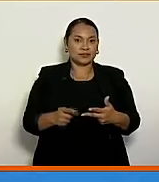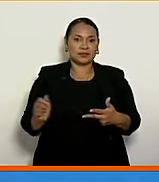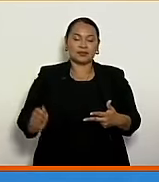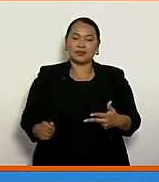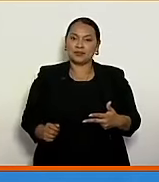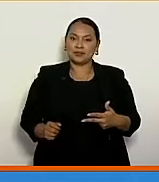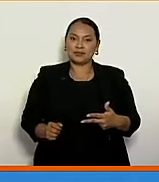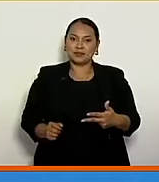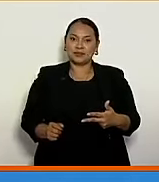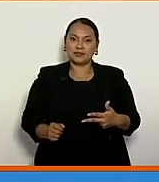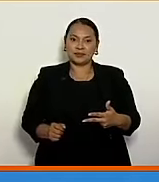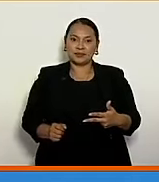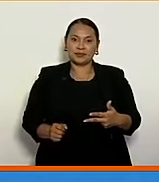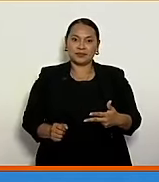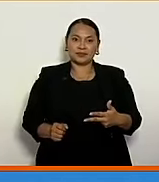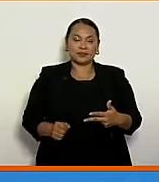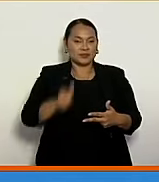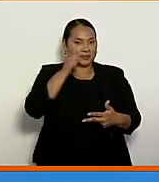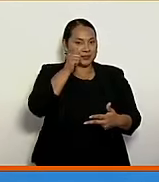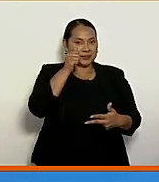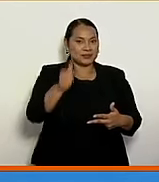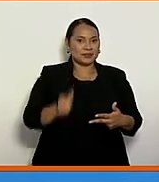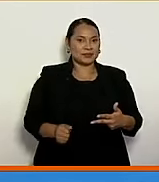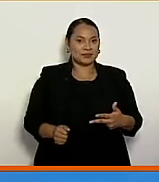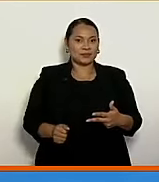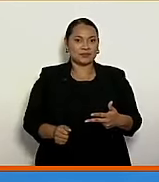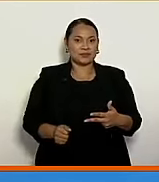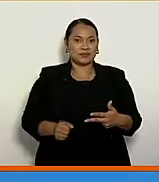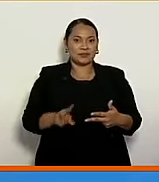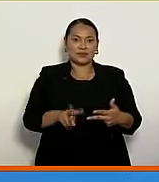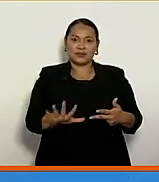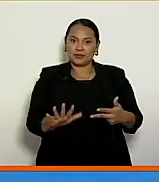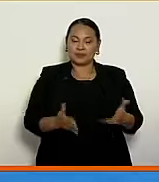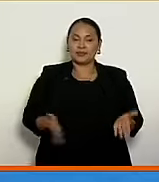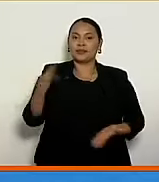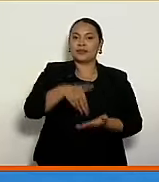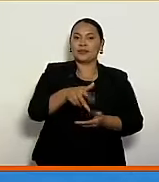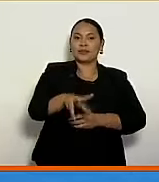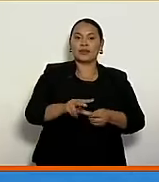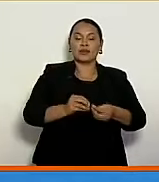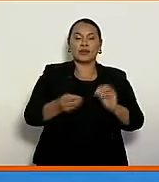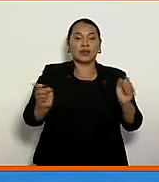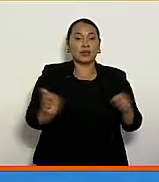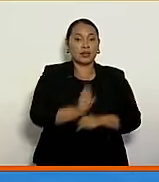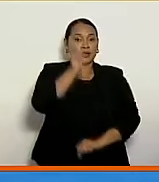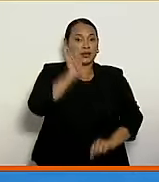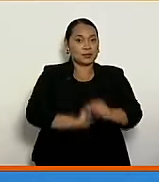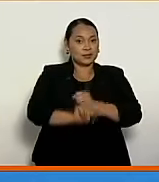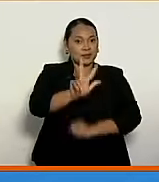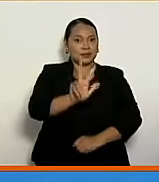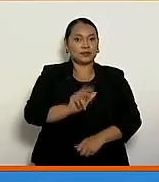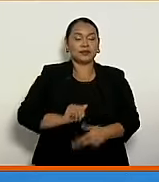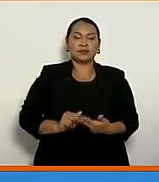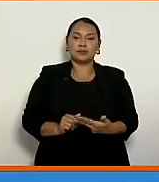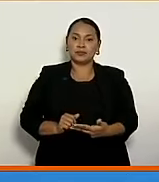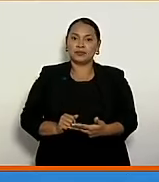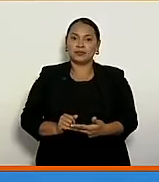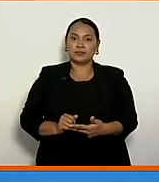ganador. Atentos porque este es 25. Con mucho gusto reitero tus números ganadores para Pega